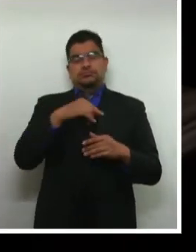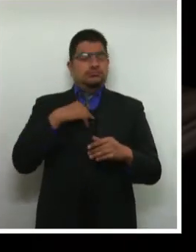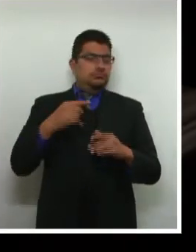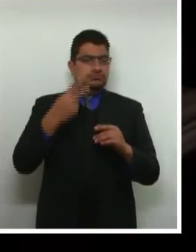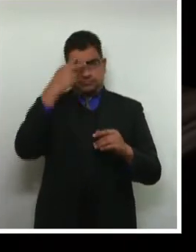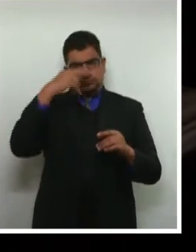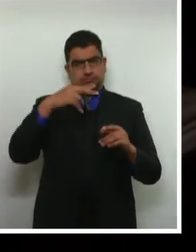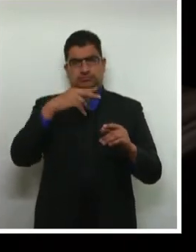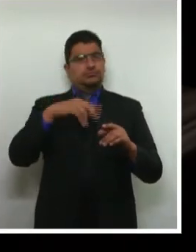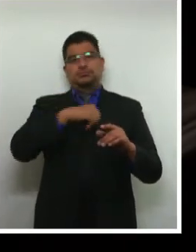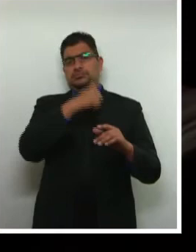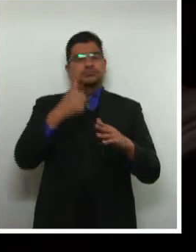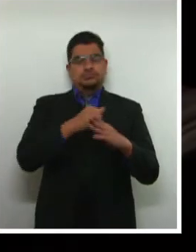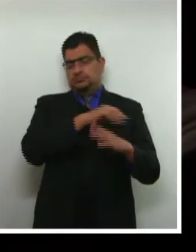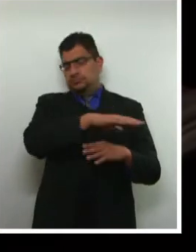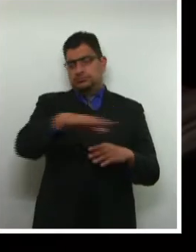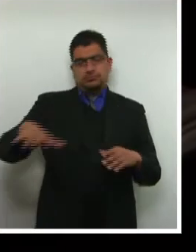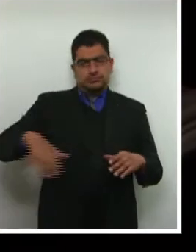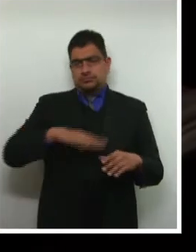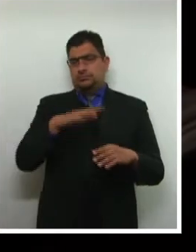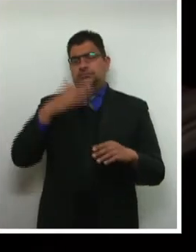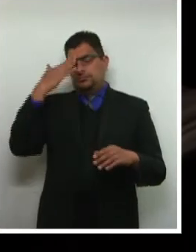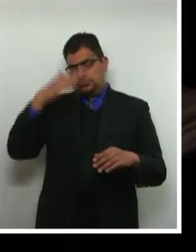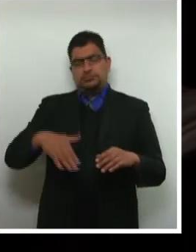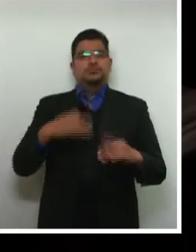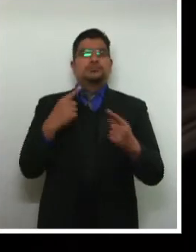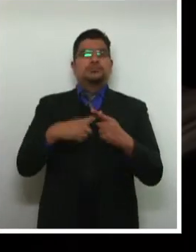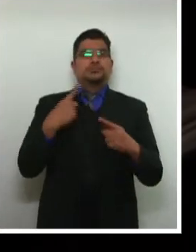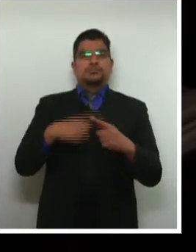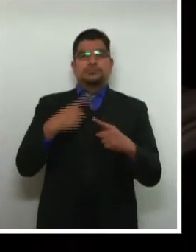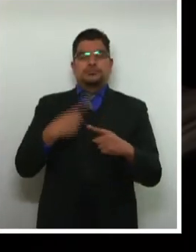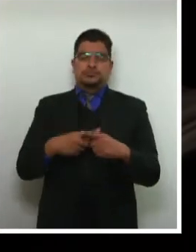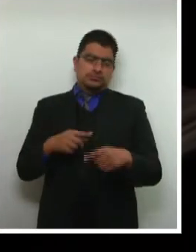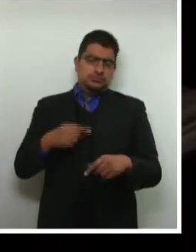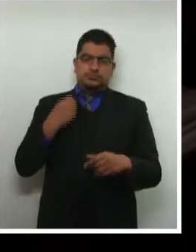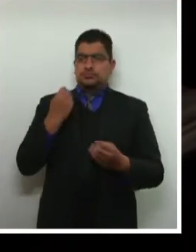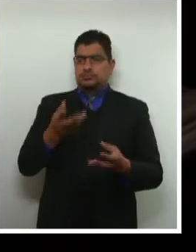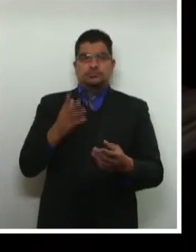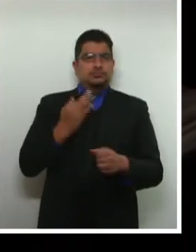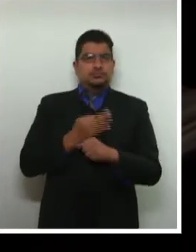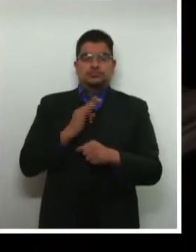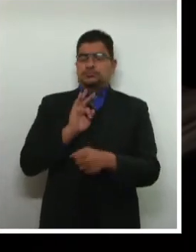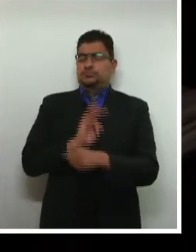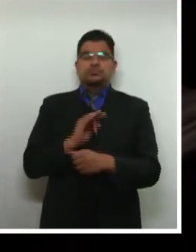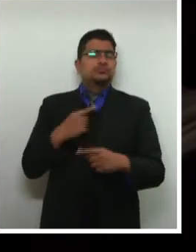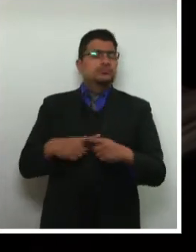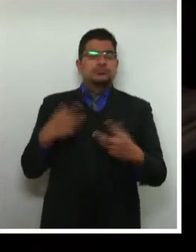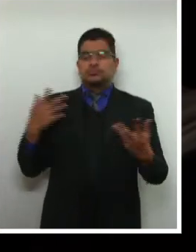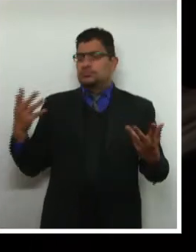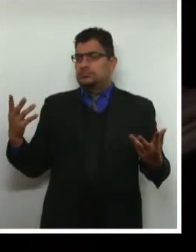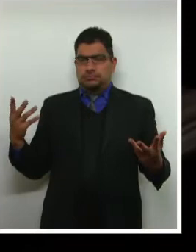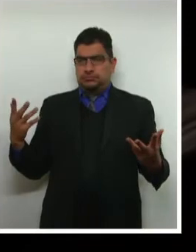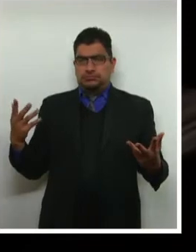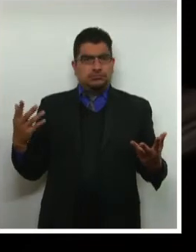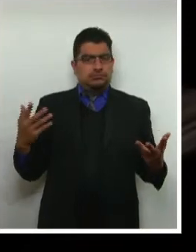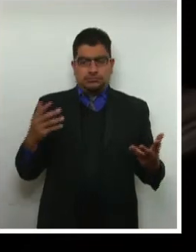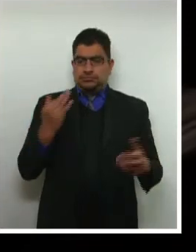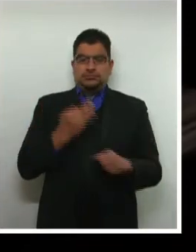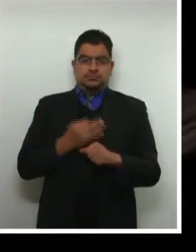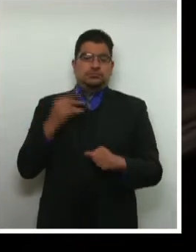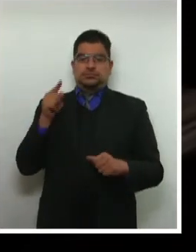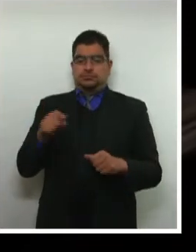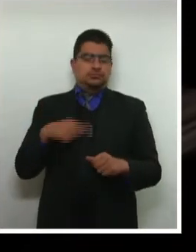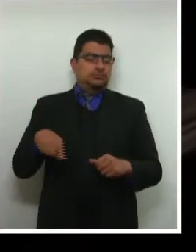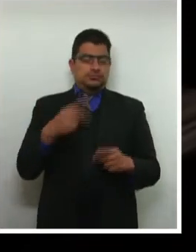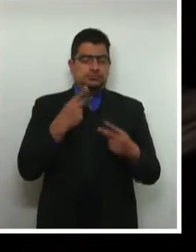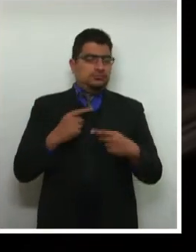ciudad, era fundamental establecer quién respondía por su conservación. Y en este sentido, obviamente, la